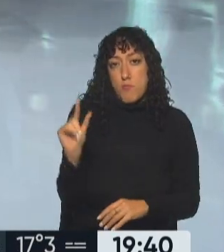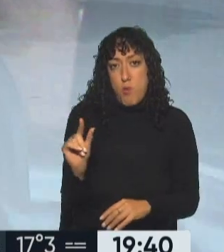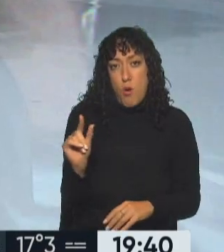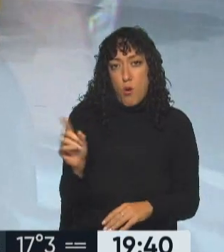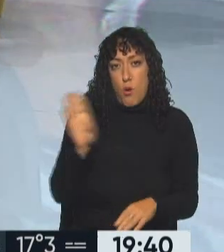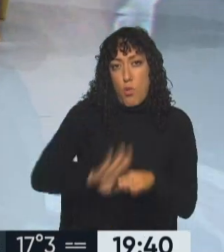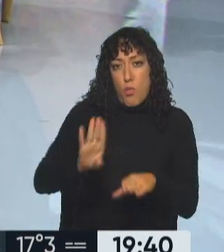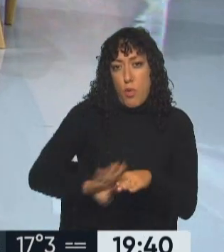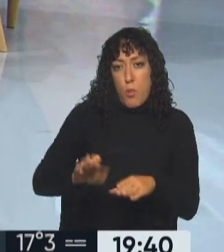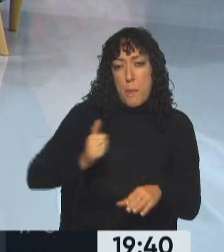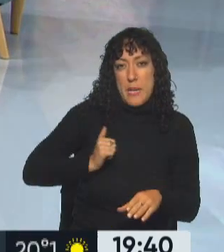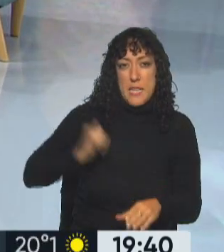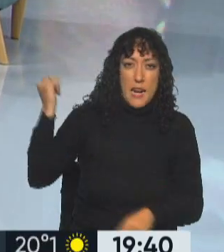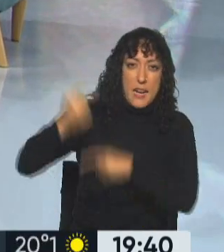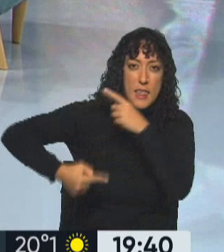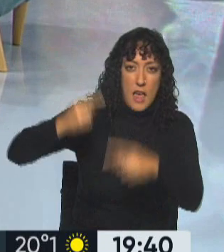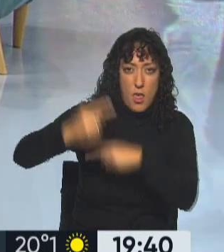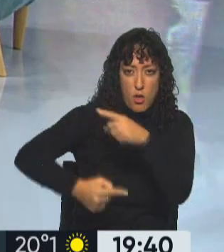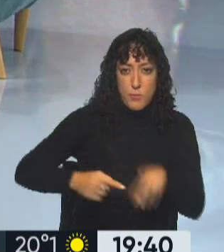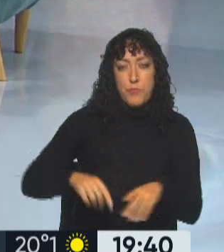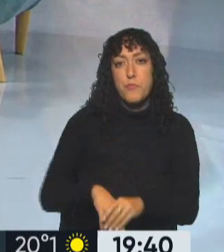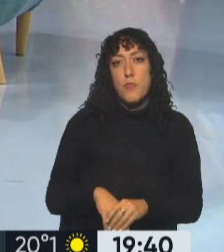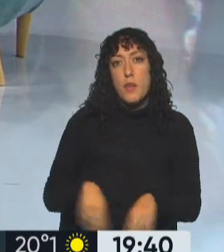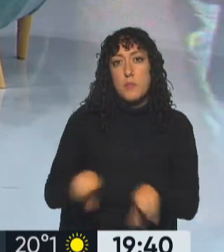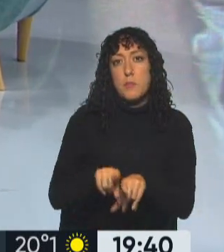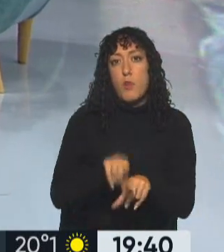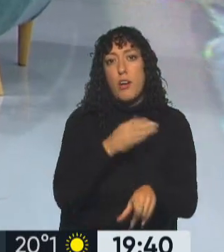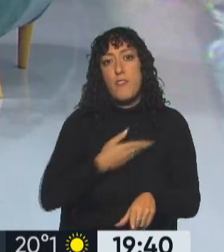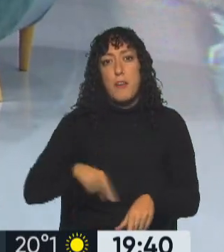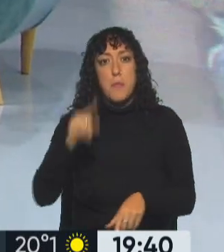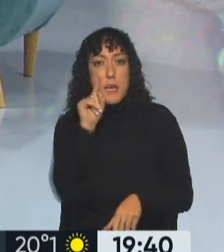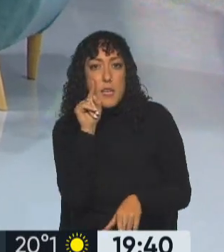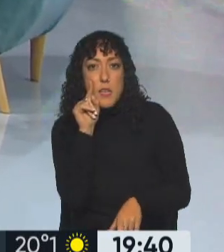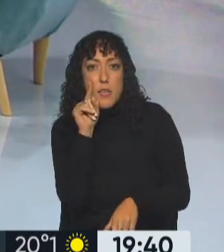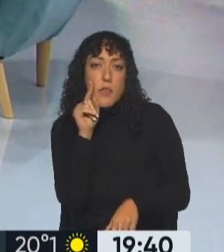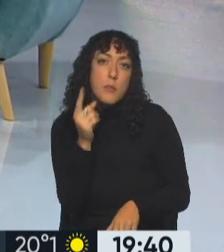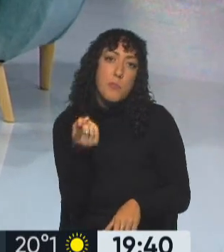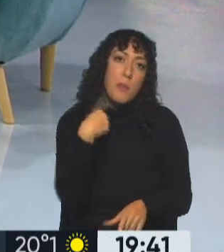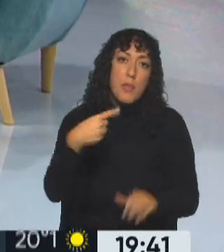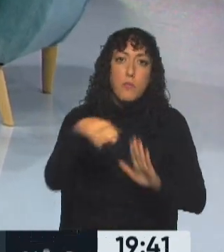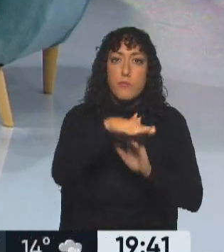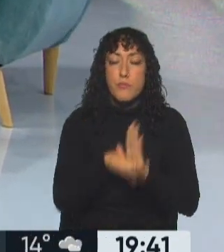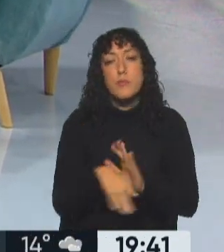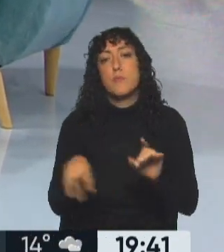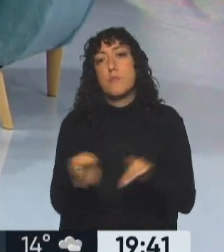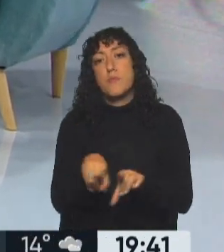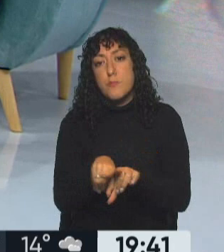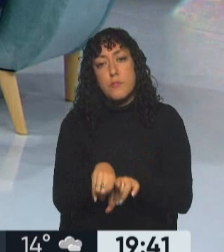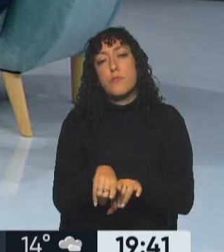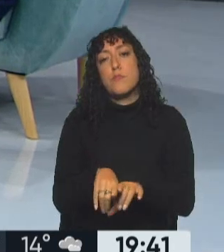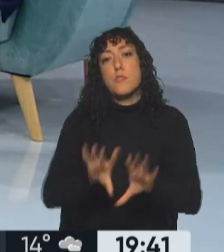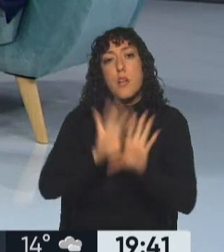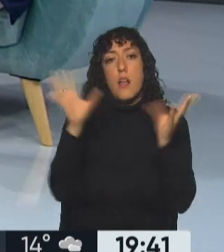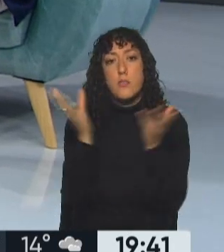una deuda heredada de los militares que le pone una tutela internacional del Fondo Monetario y la banca acreedora, el establishment financiero internacional, que